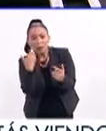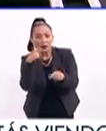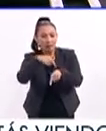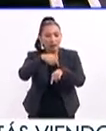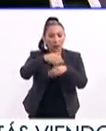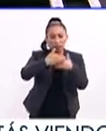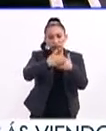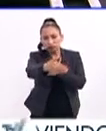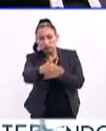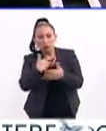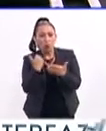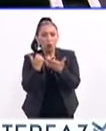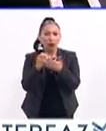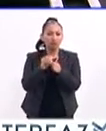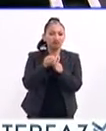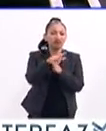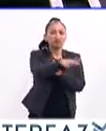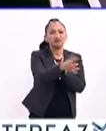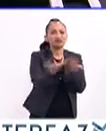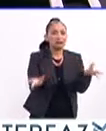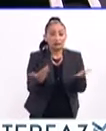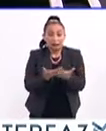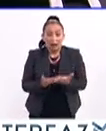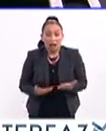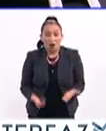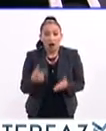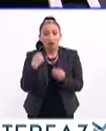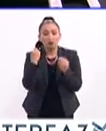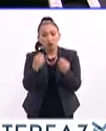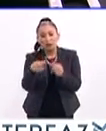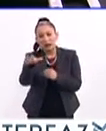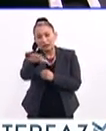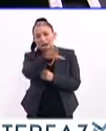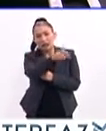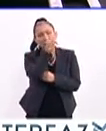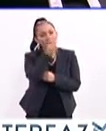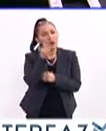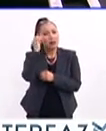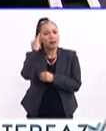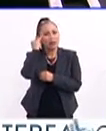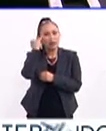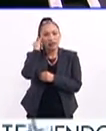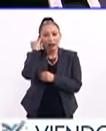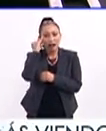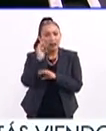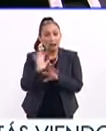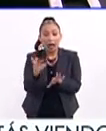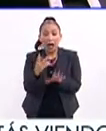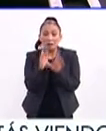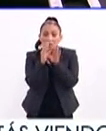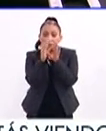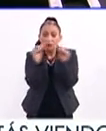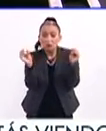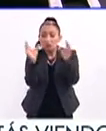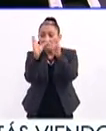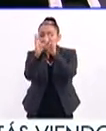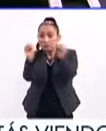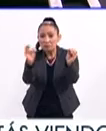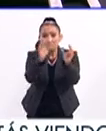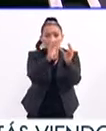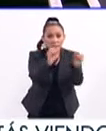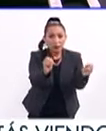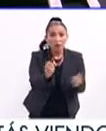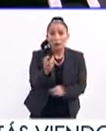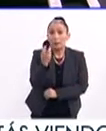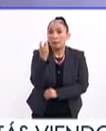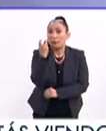largo plazo incidieron y hoy en día muchas de estas lenguas indígenas están desapareciendo. De ahí